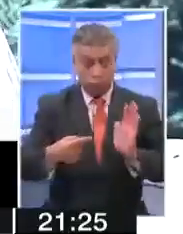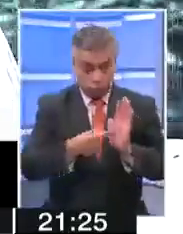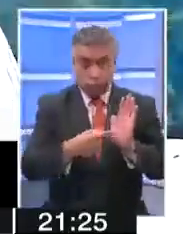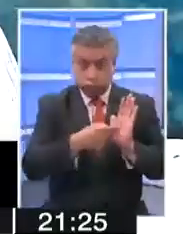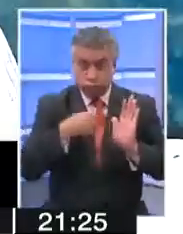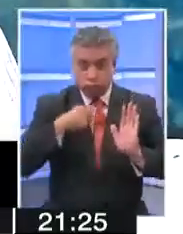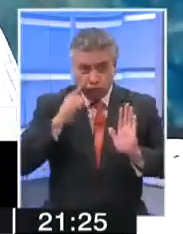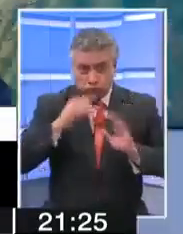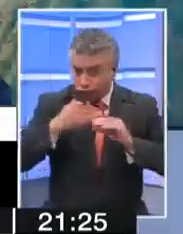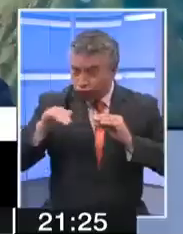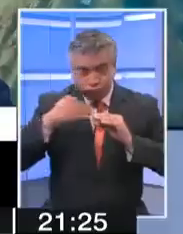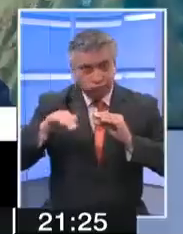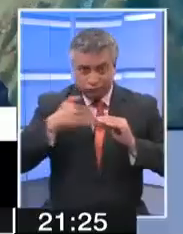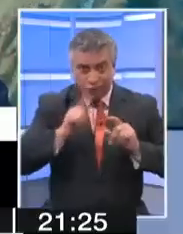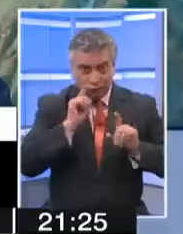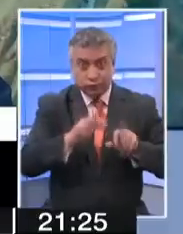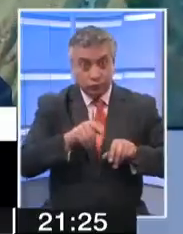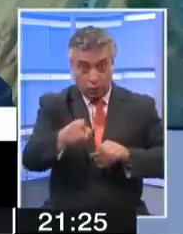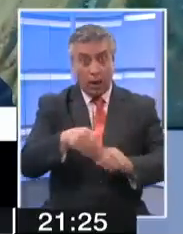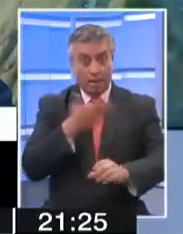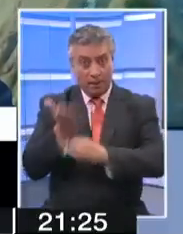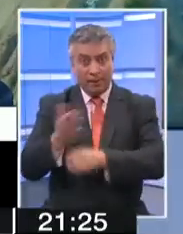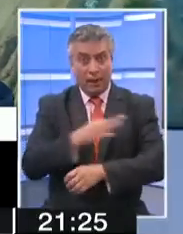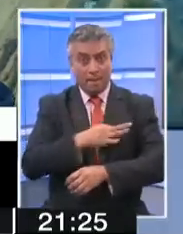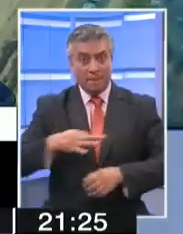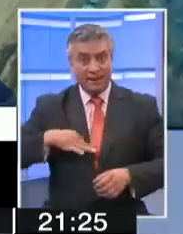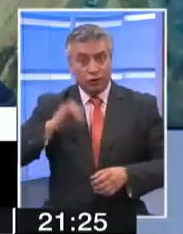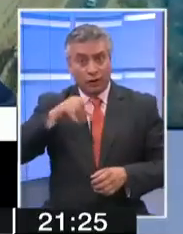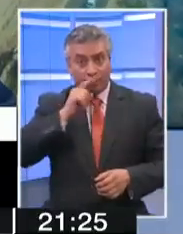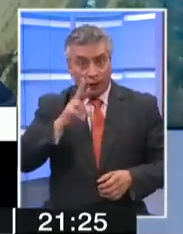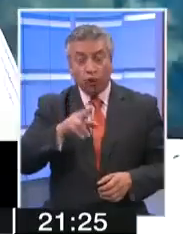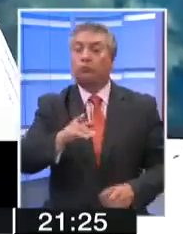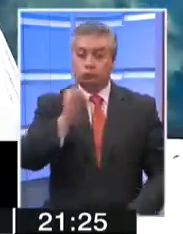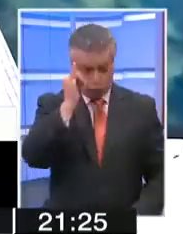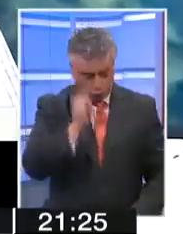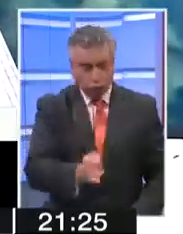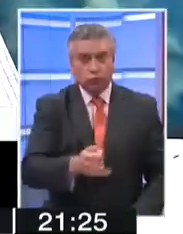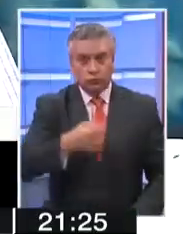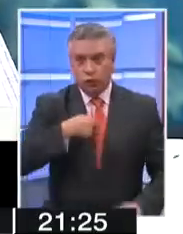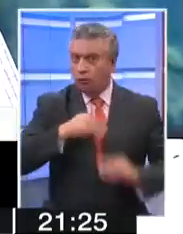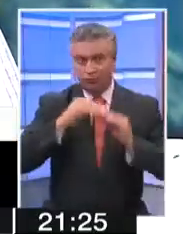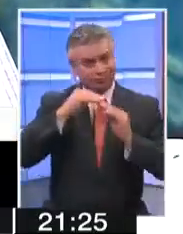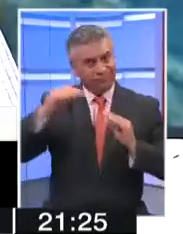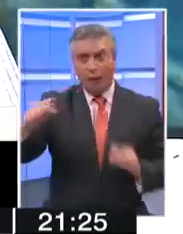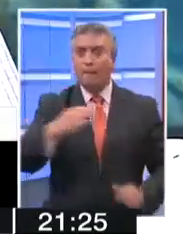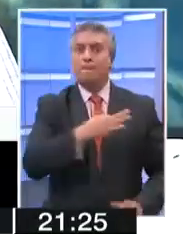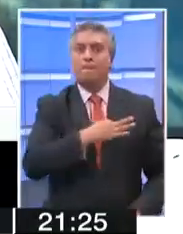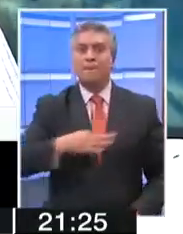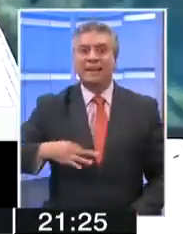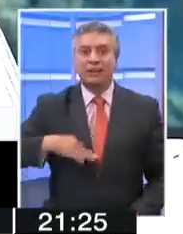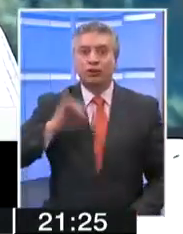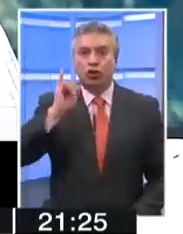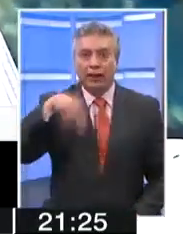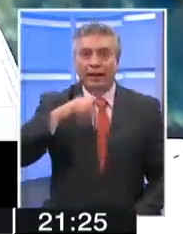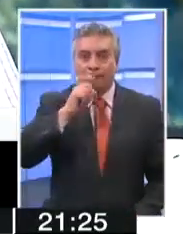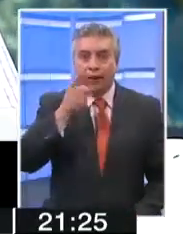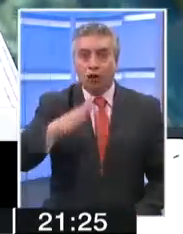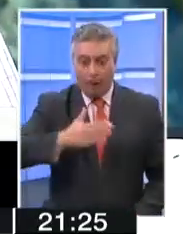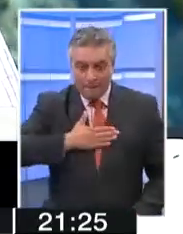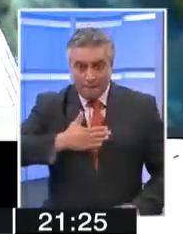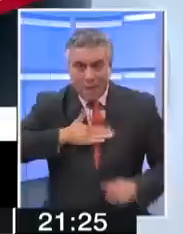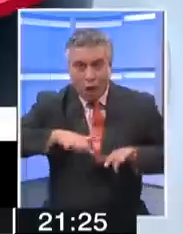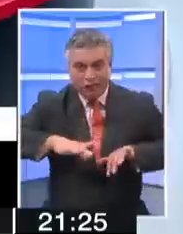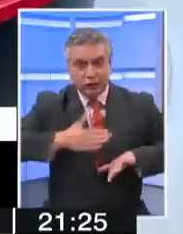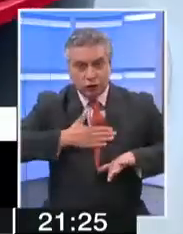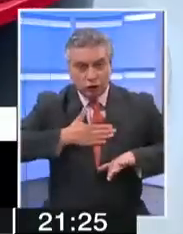¿Y se la solicitaron al ministro del Interior o al intendente? Sí, un correo dirigido directamente al ministro del Interior desde mi oficina de la